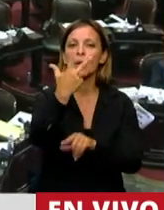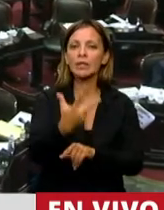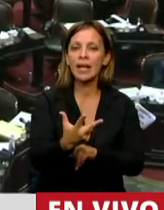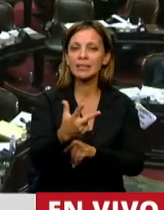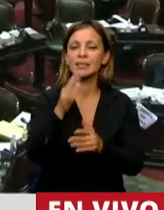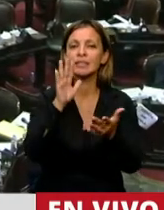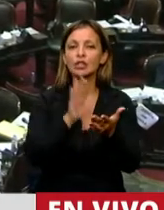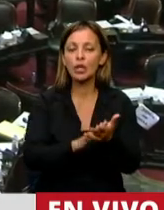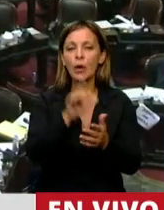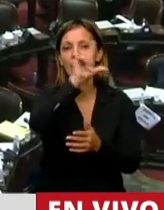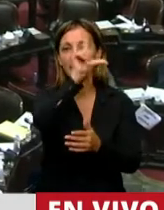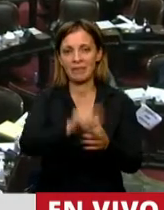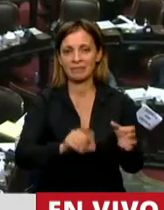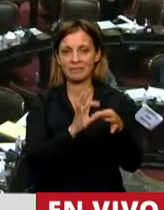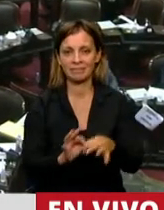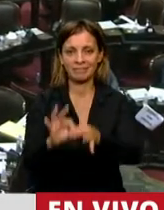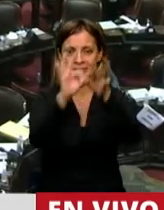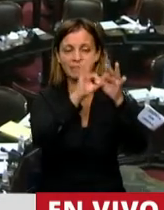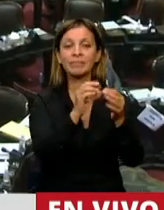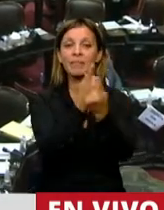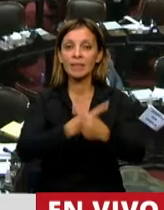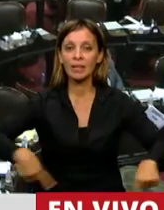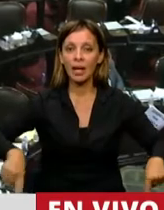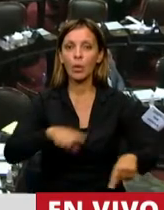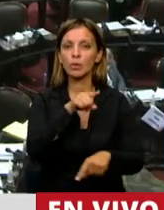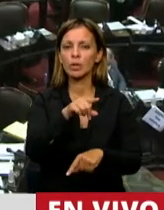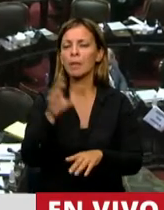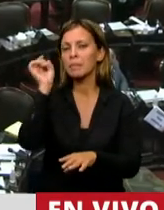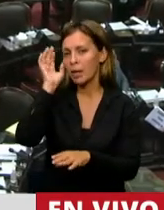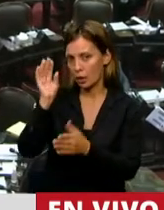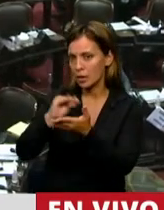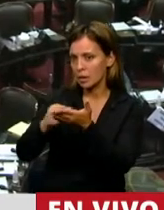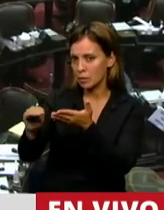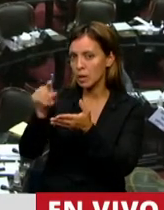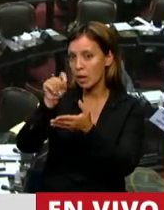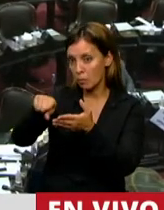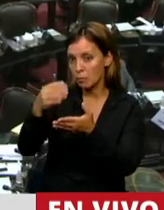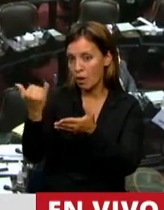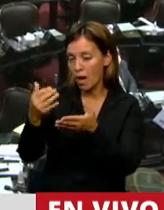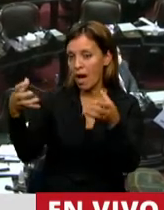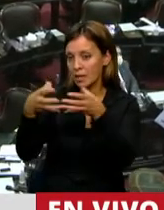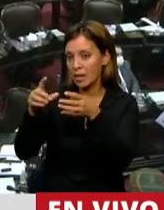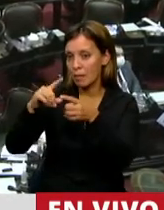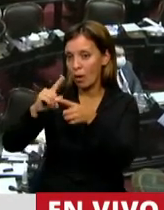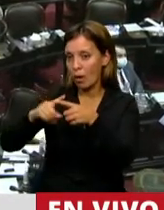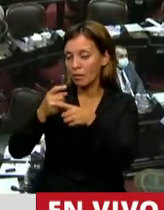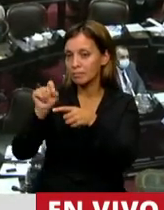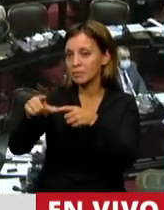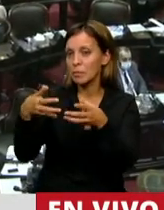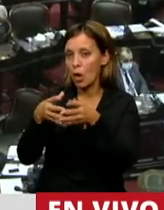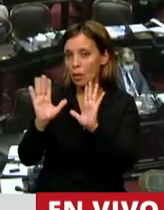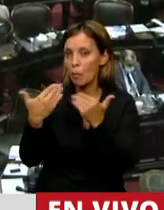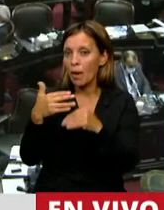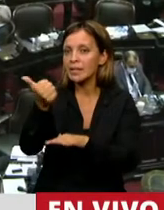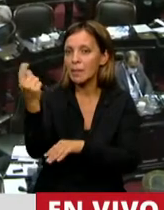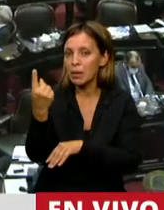la federalización de los recursos. Que diputada, lleguen de manera está con tiempo de bloque, así que le quedan todavía 6 minutos. Que